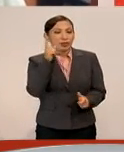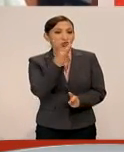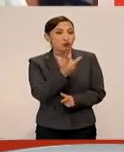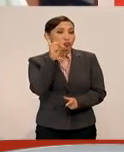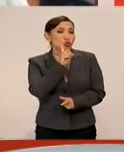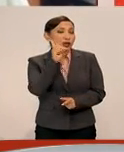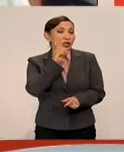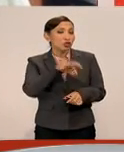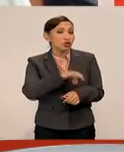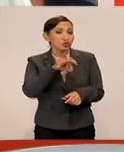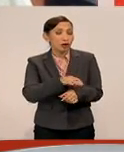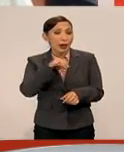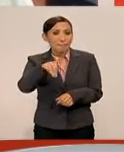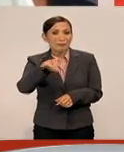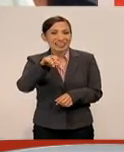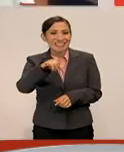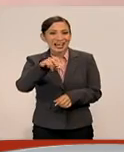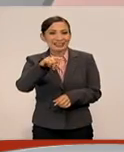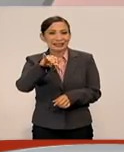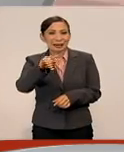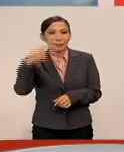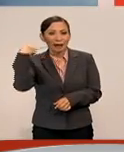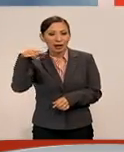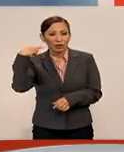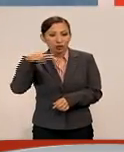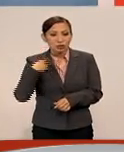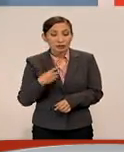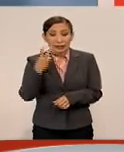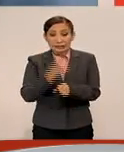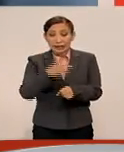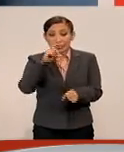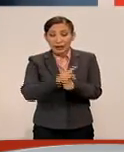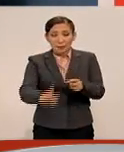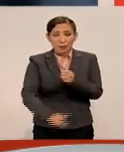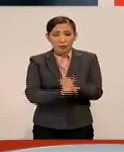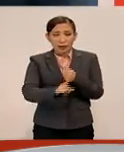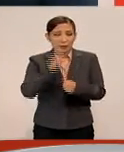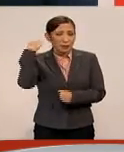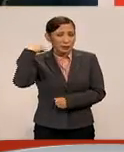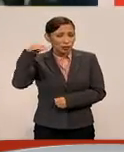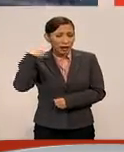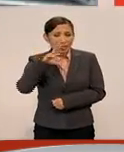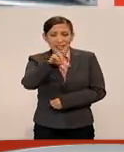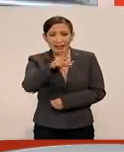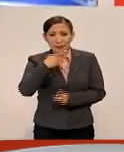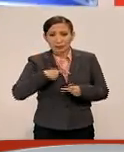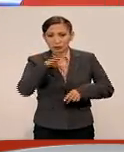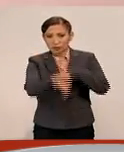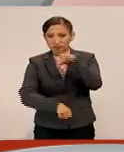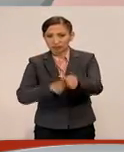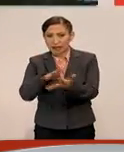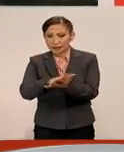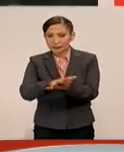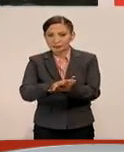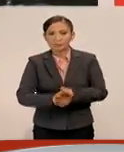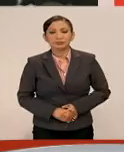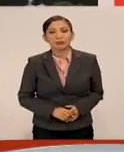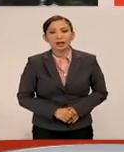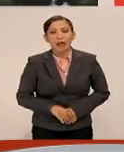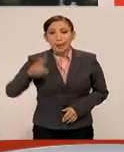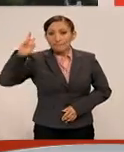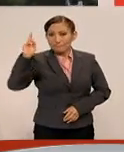doctoras secuestradas en Minatitlán, Veracruz. Tercer día de detención en Michoacán, van 30 detenidos.